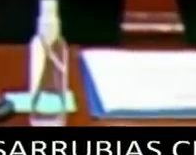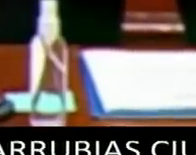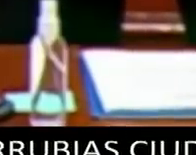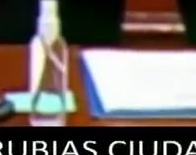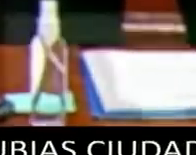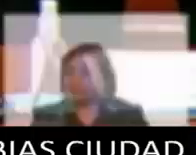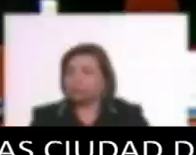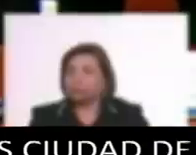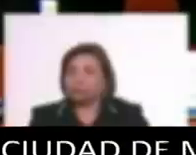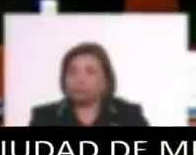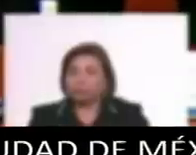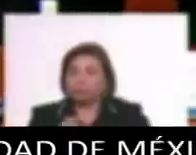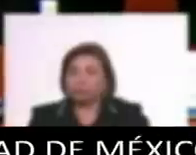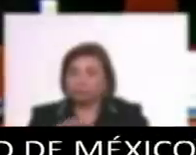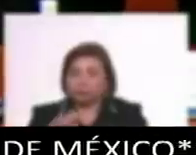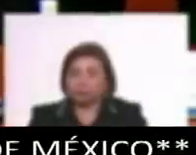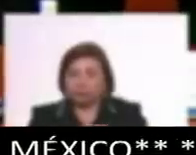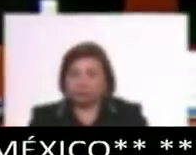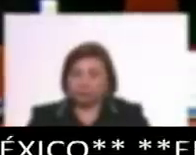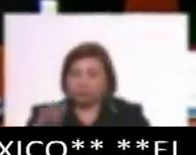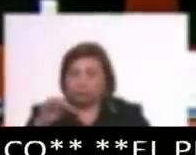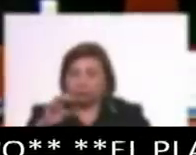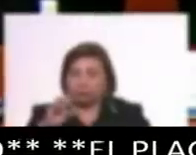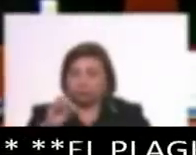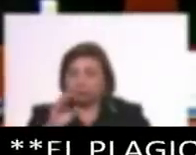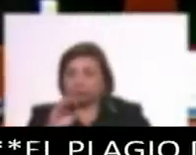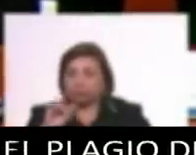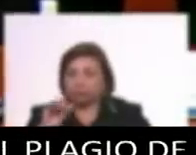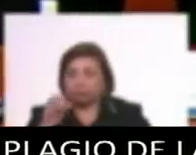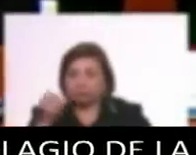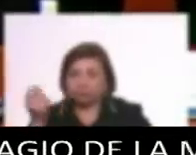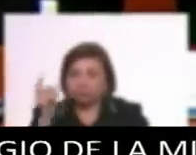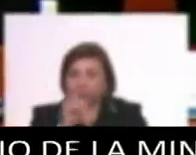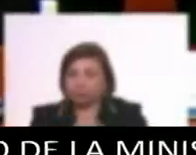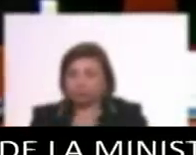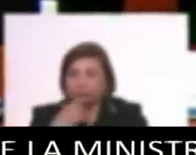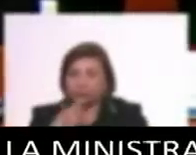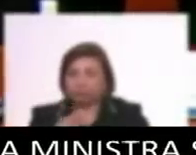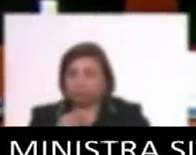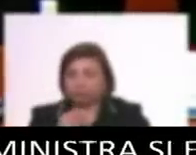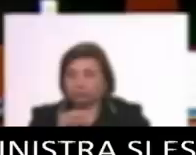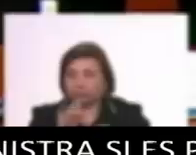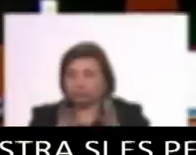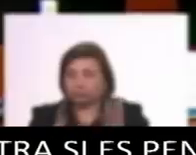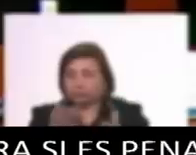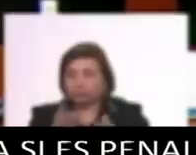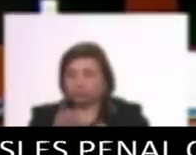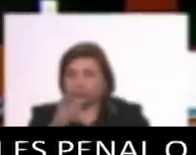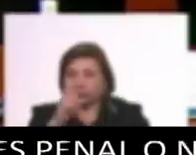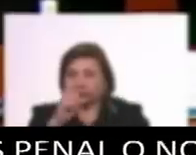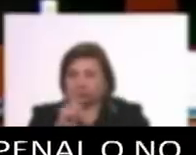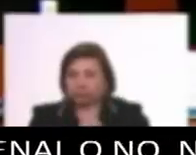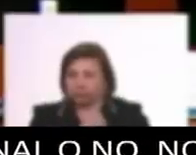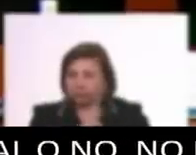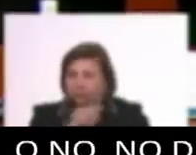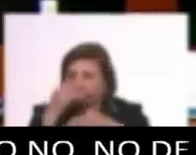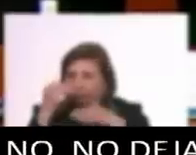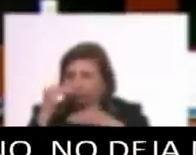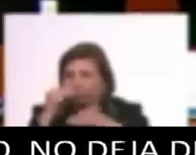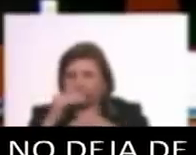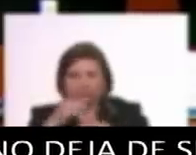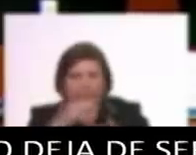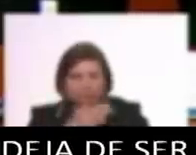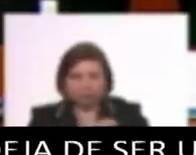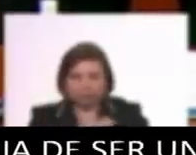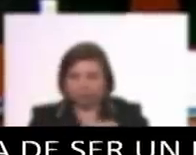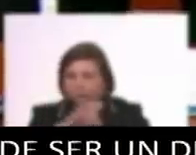mucho, es con el gobierno mexicano, ¿no? Evidentemente, con el presidente López Obrador. Estoy entrevistando a la congresista peruana Mari Carmen